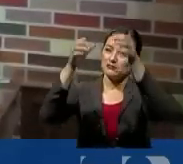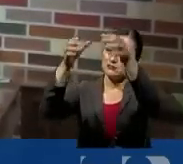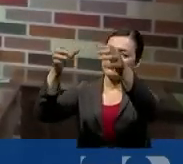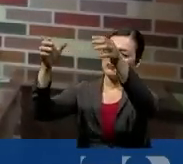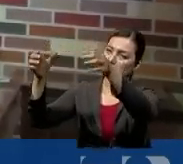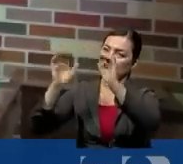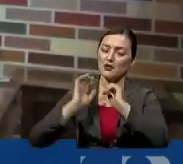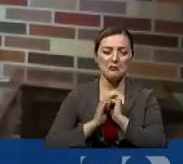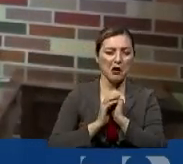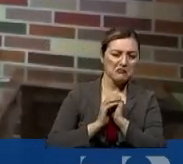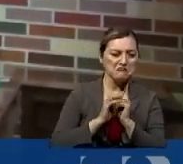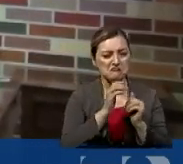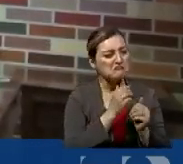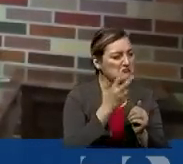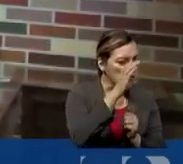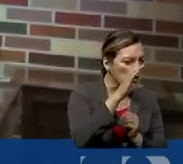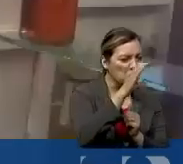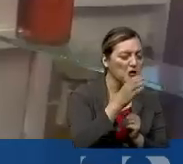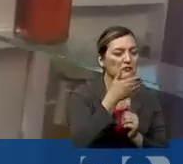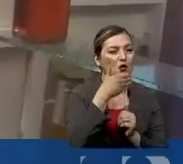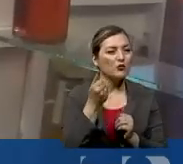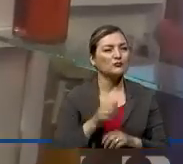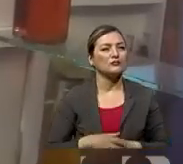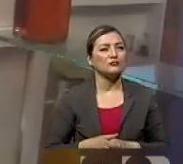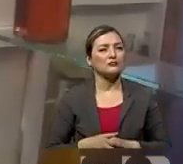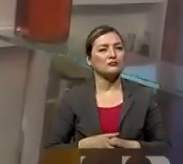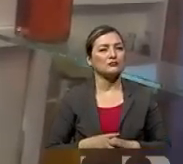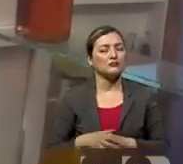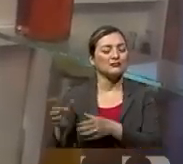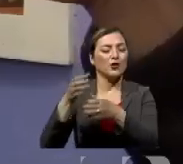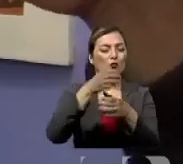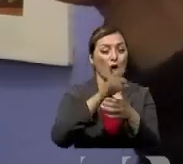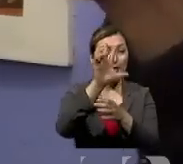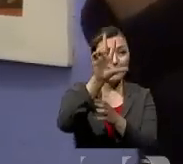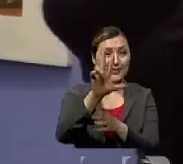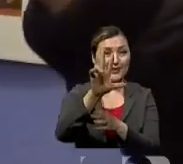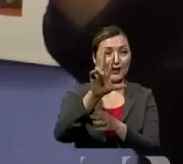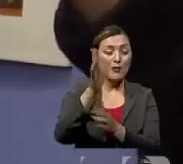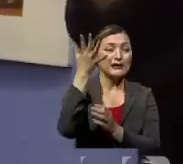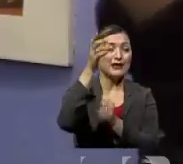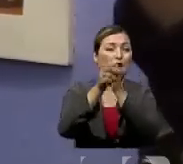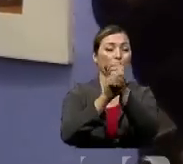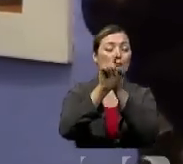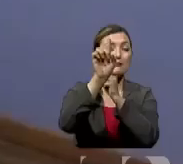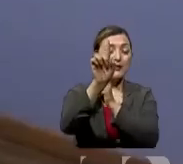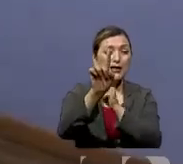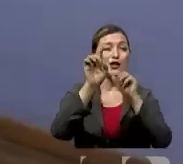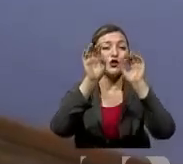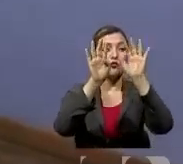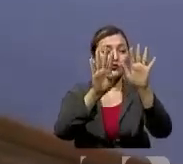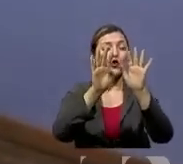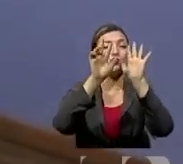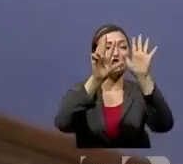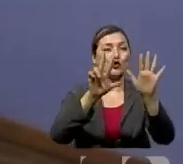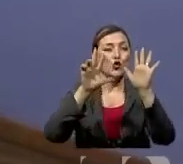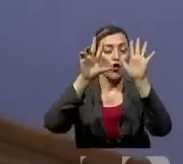de conseguir en buenas condiciones y ahí les tenía. A sus manos llegaron 3 botellas de mediados de 1890, que son de